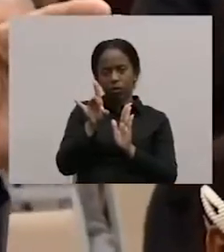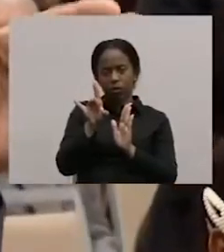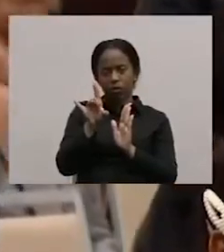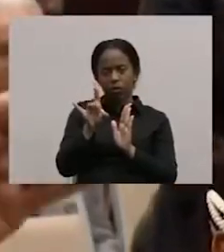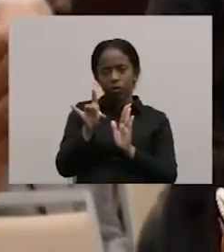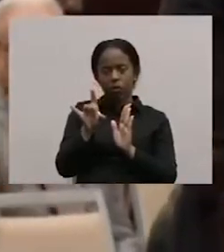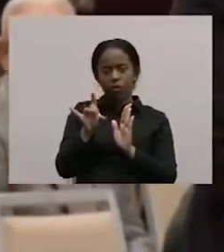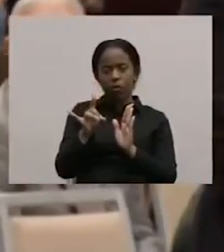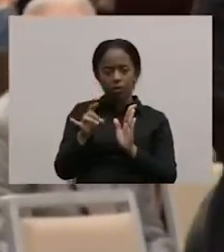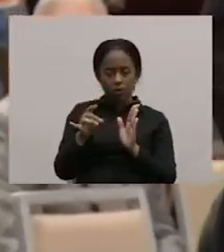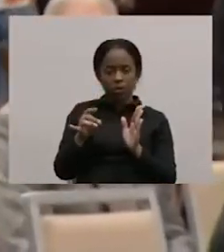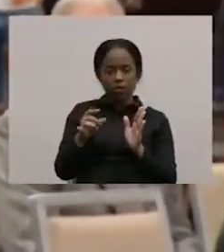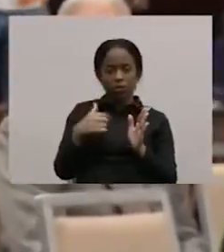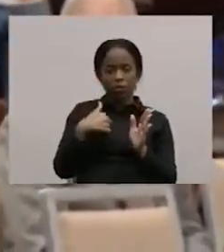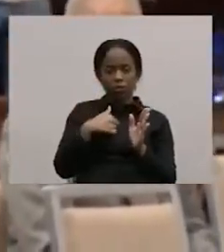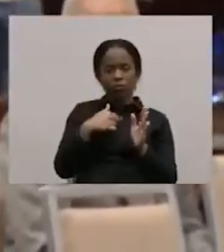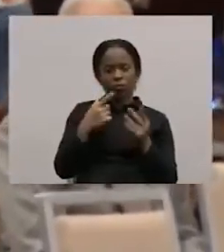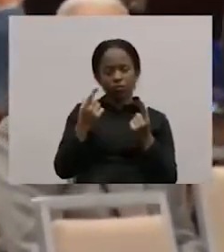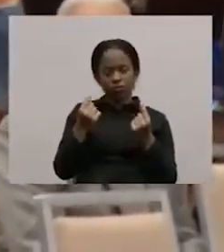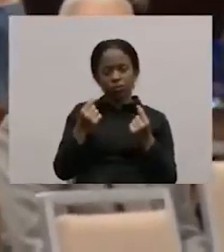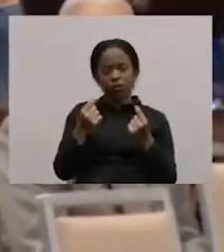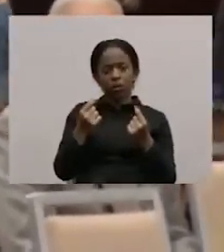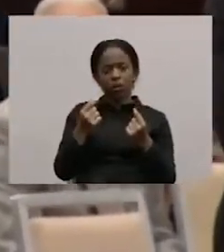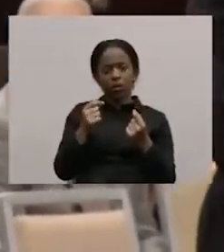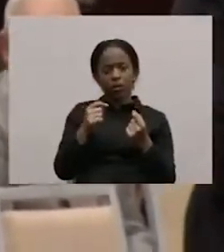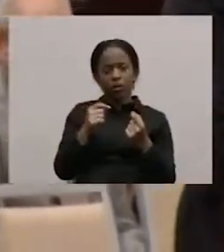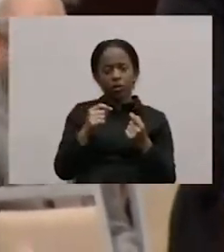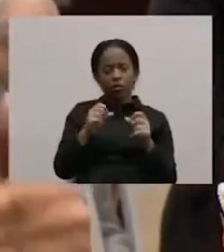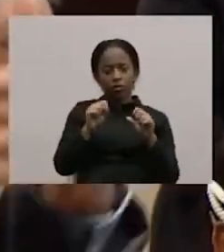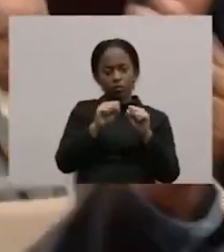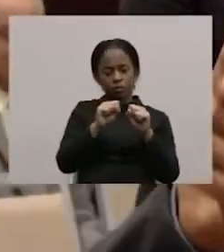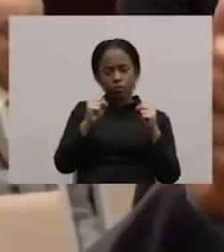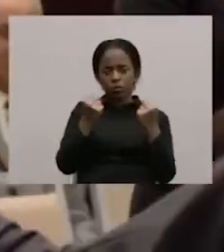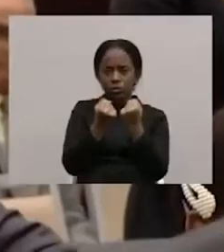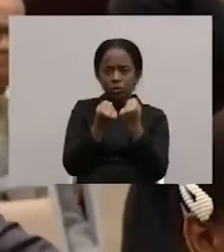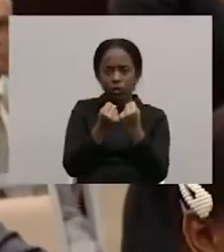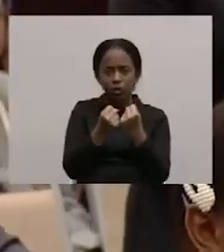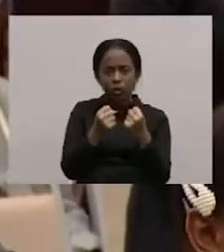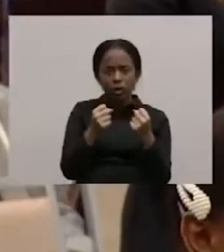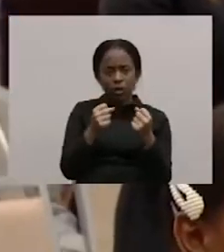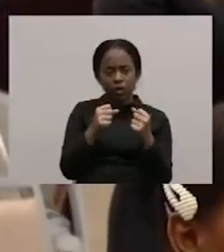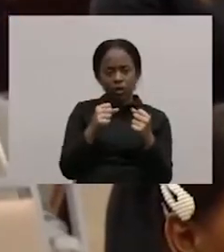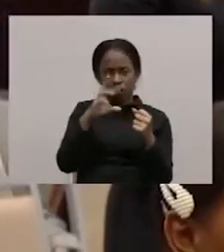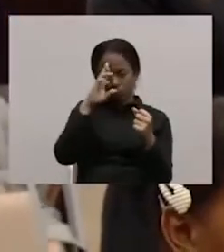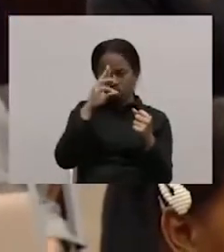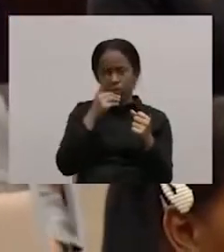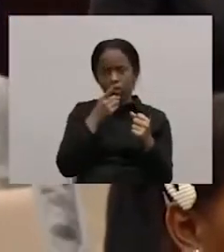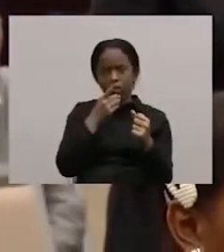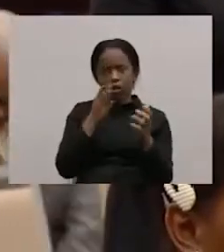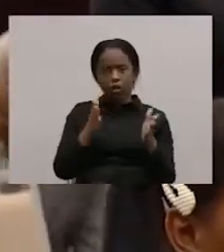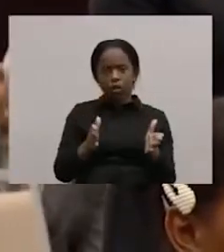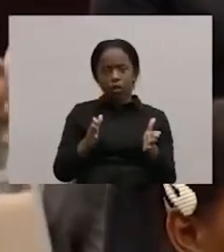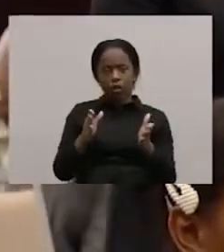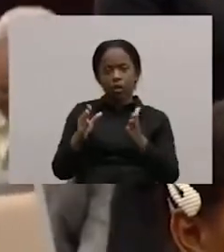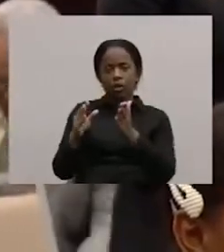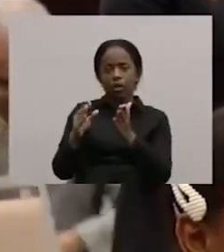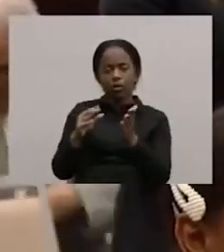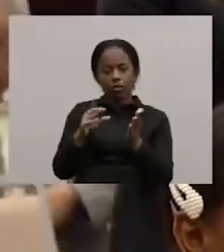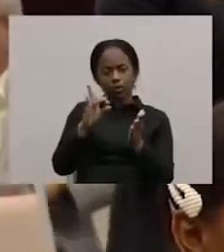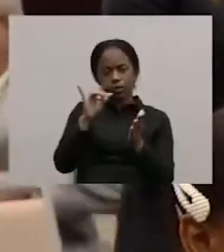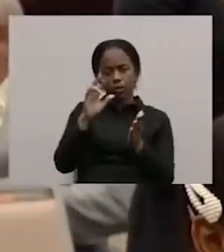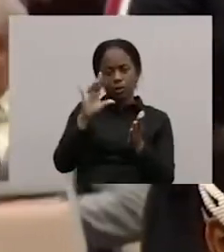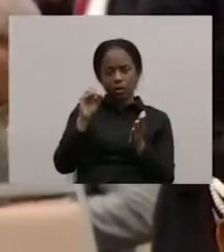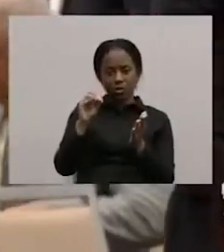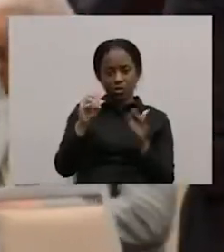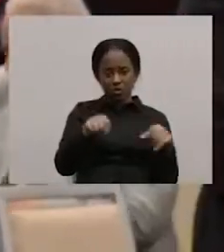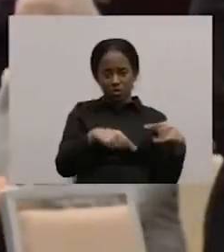Negociamos con la Sociedad Dominicana de Diarios la ley actual del Colegio Dominicano de